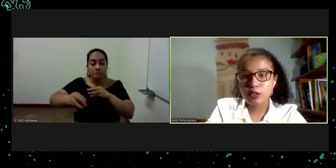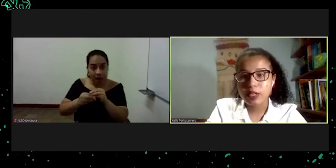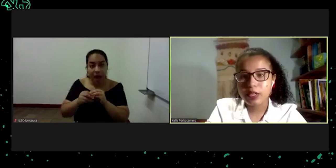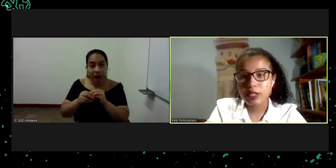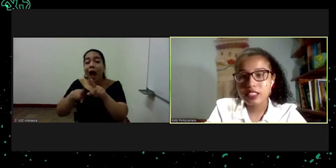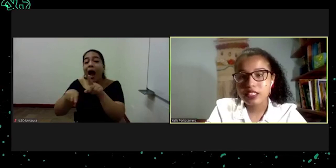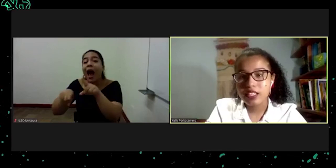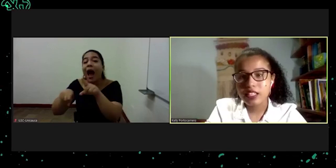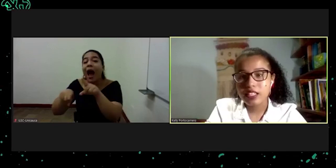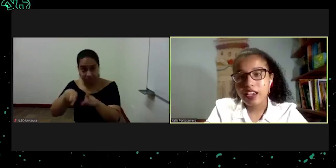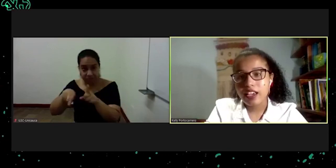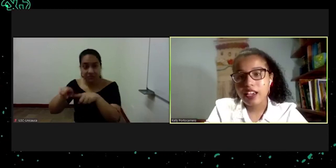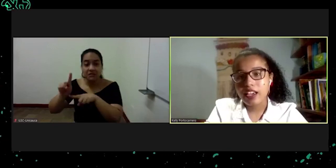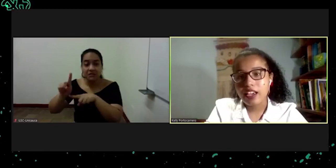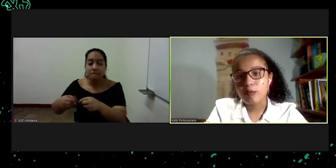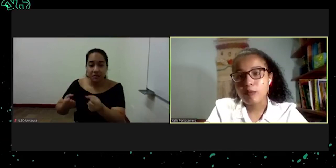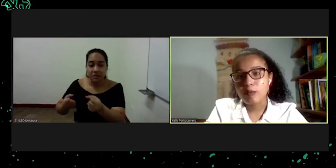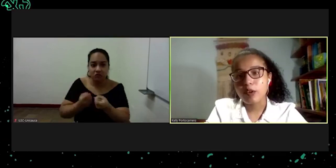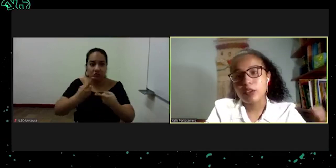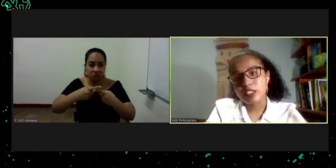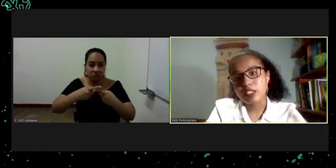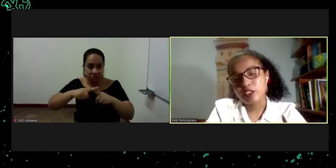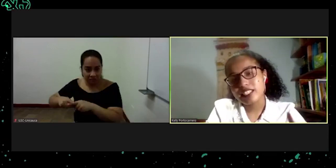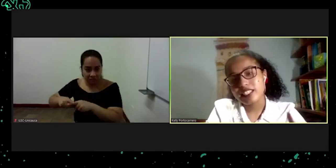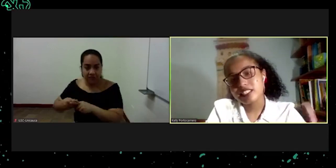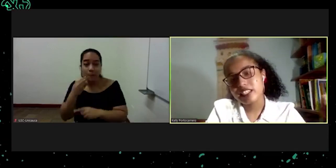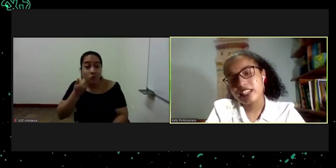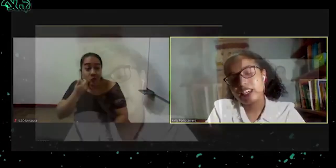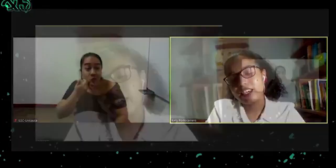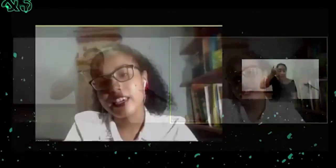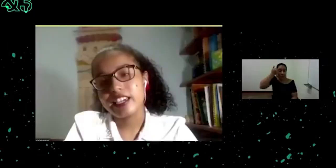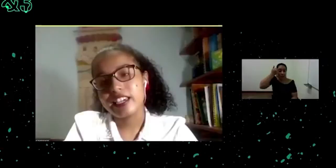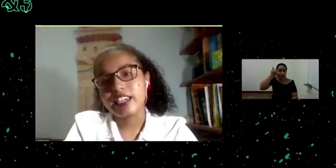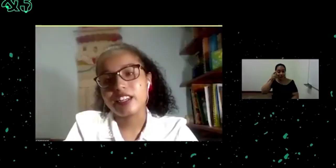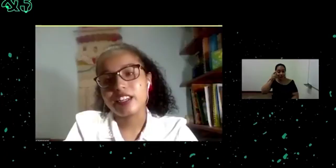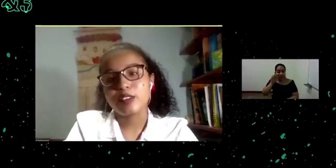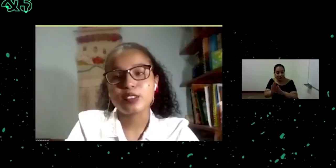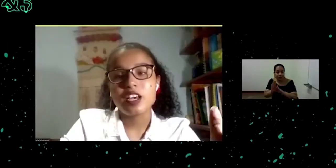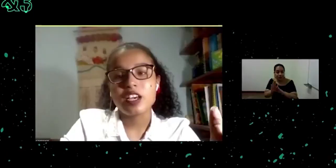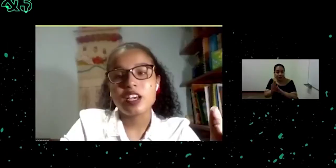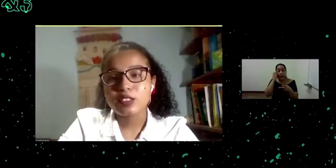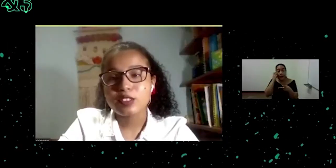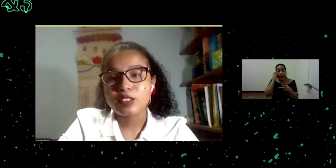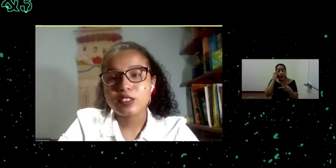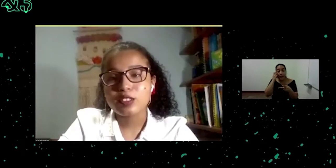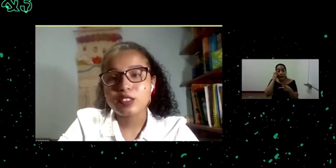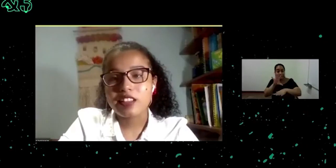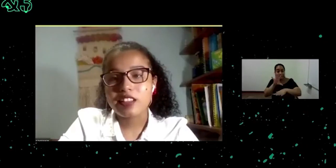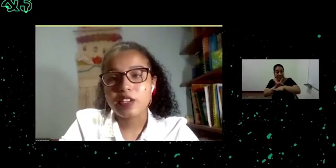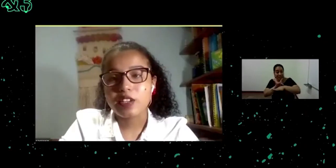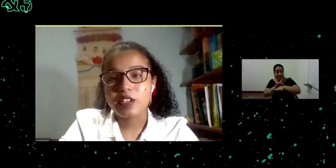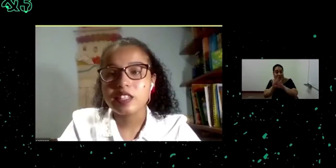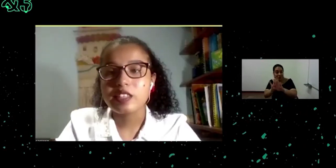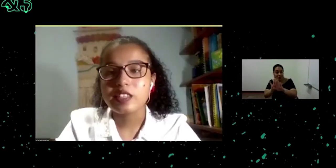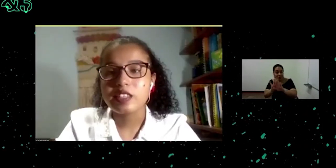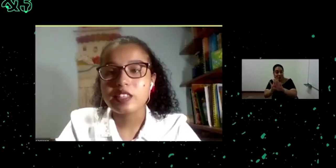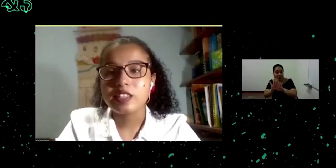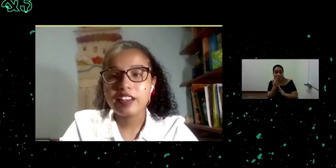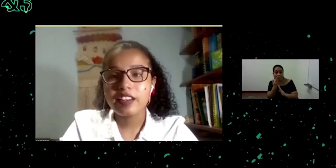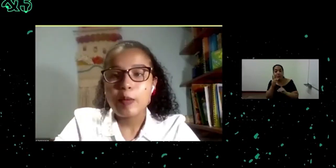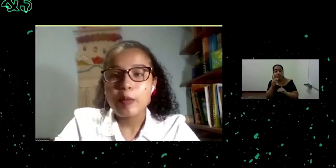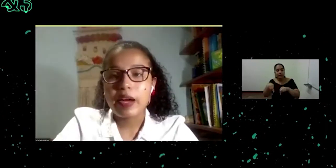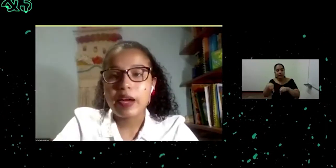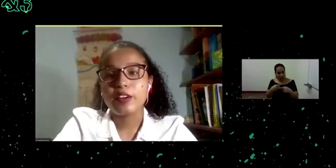hombres, como los mayores y los médicos tradicionales, también